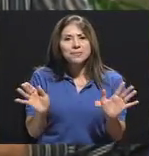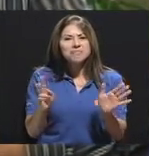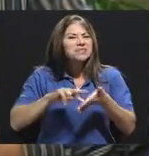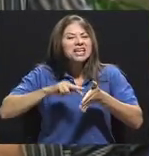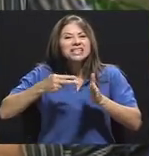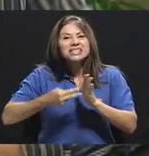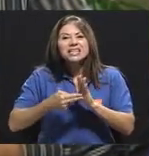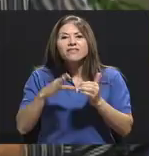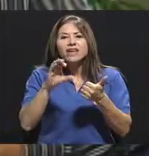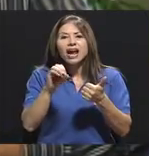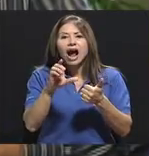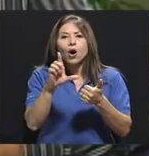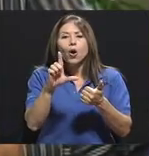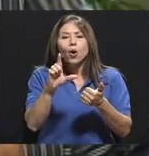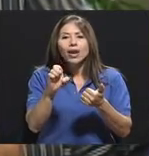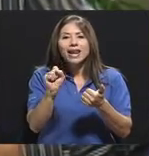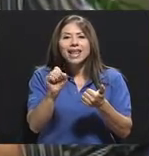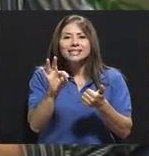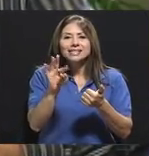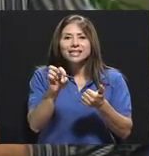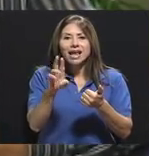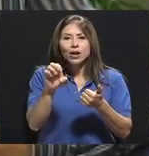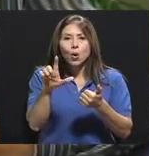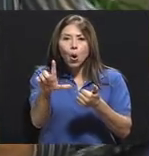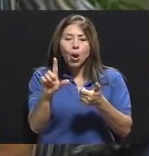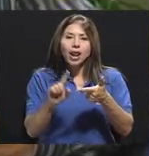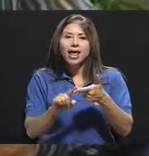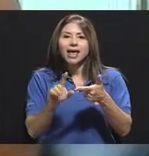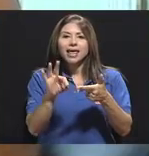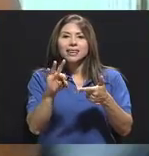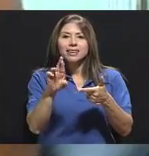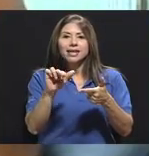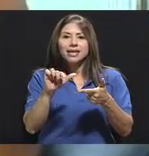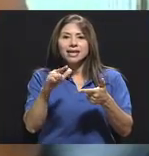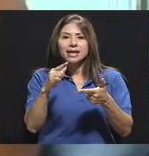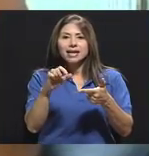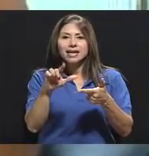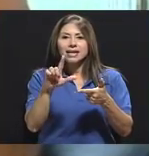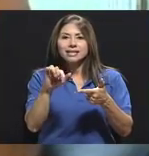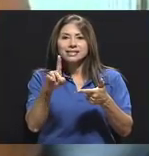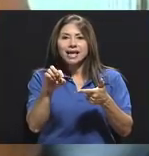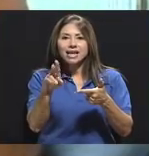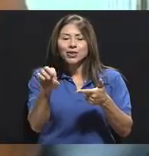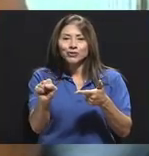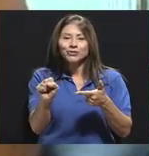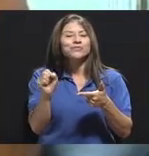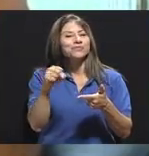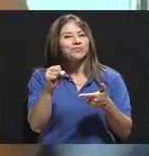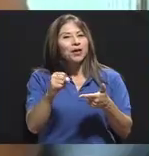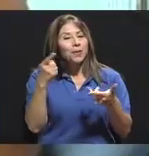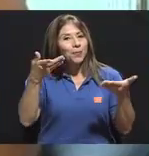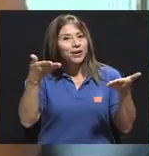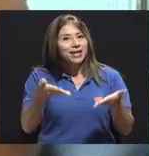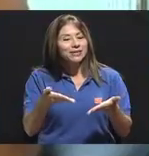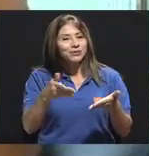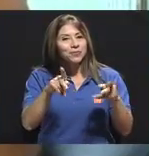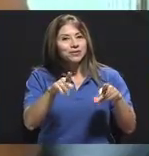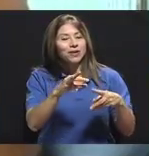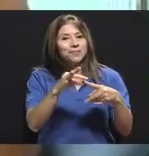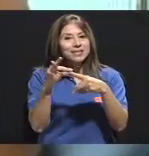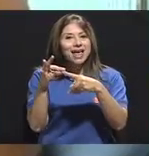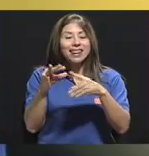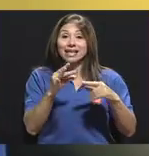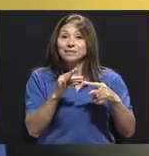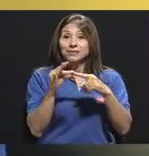colesterol Qué son los triglicéridos y este tipo de aspectos y por eso Contamos con la presencia de nuestra invitada se trata de la nutricionista la